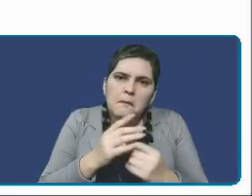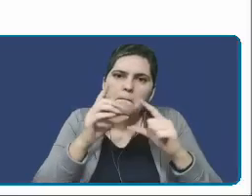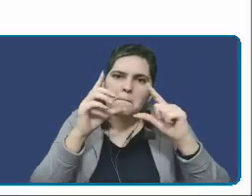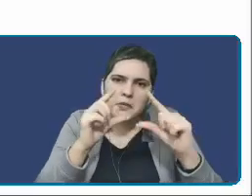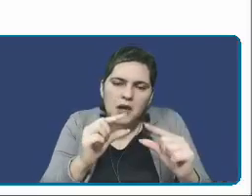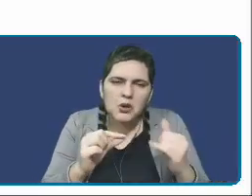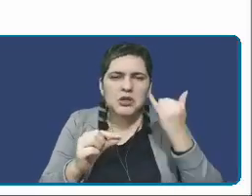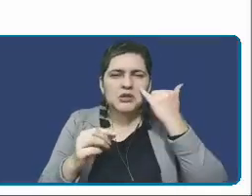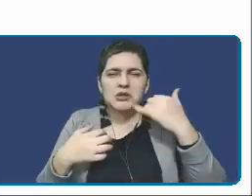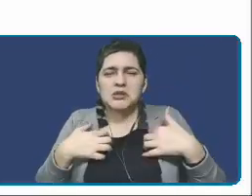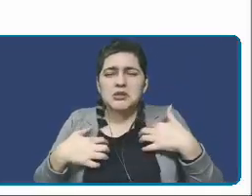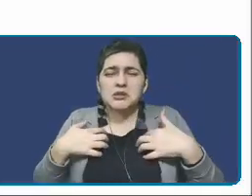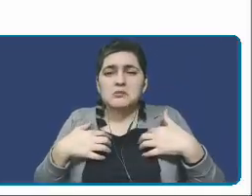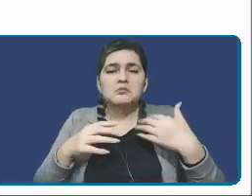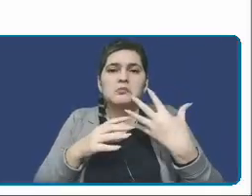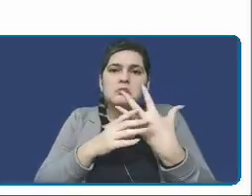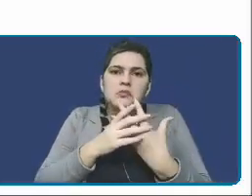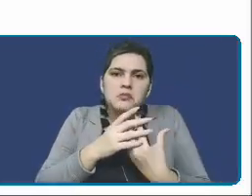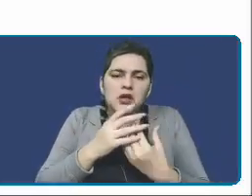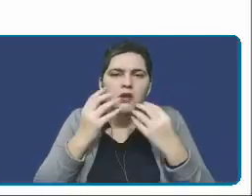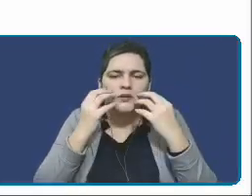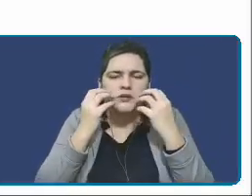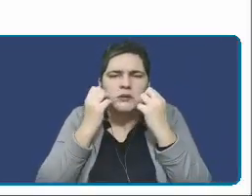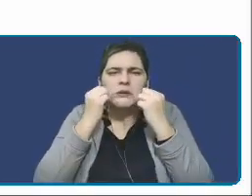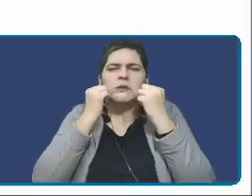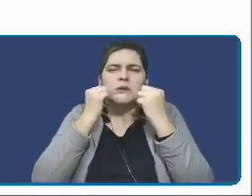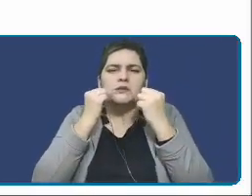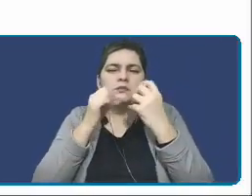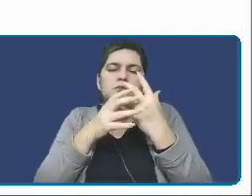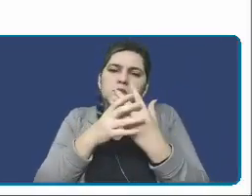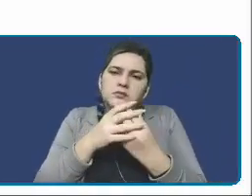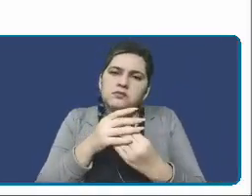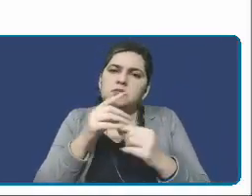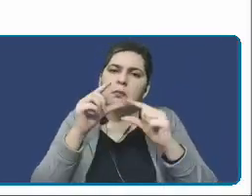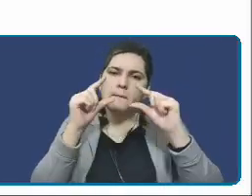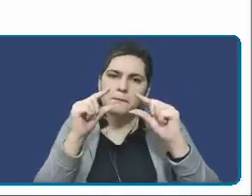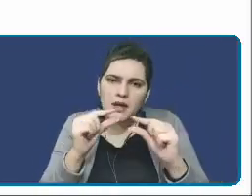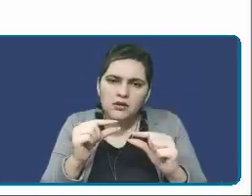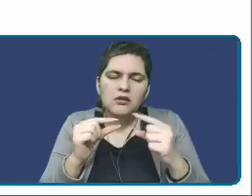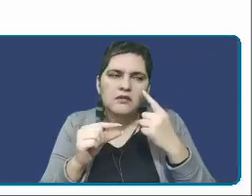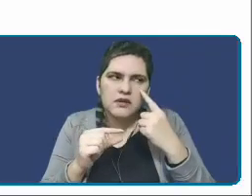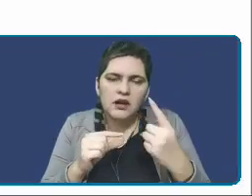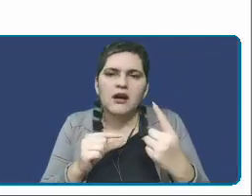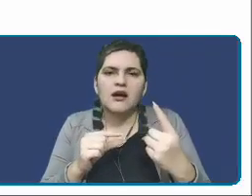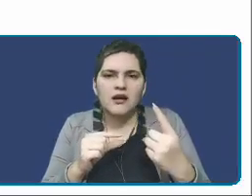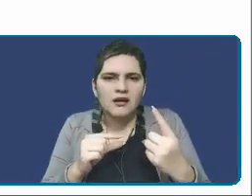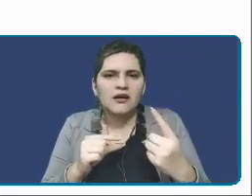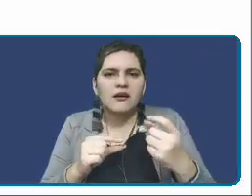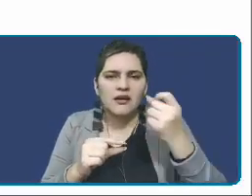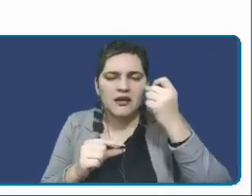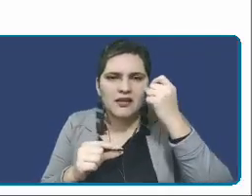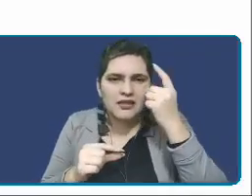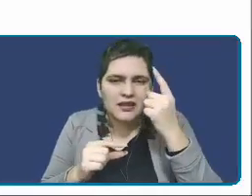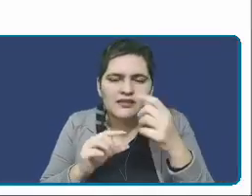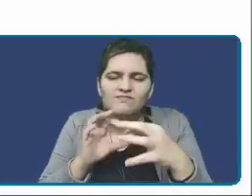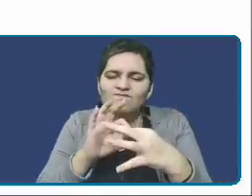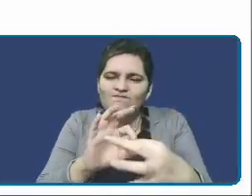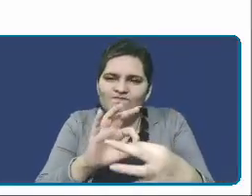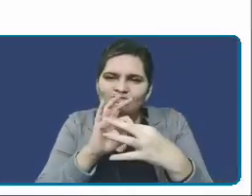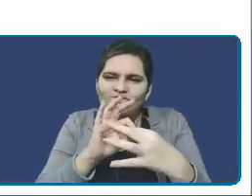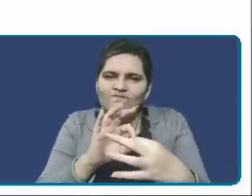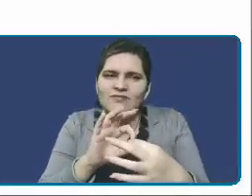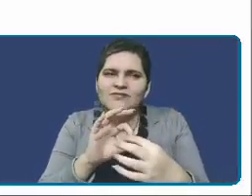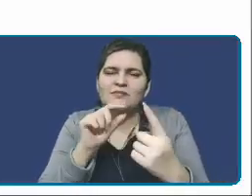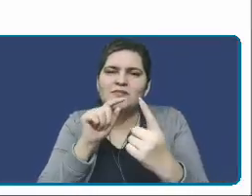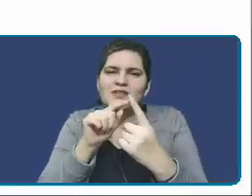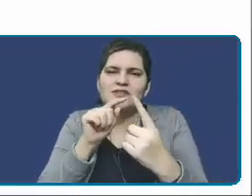disminuyó el bruxismo, pero es porque tenía una relación directa con síntomas en autismo